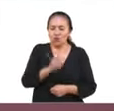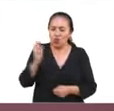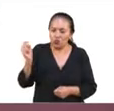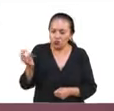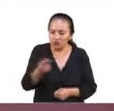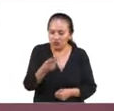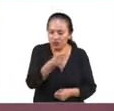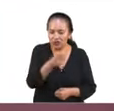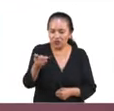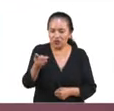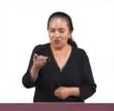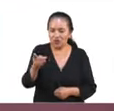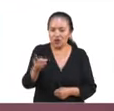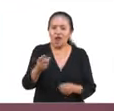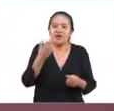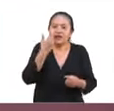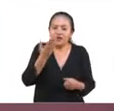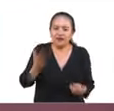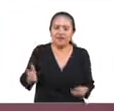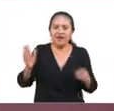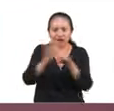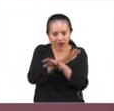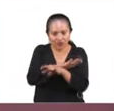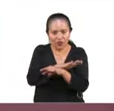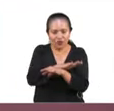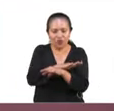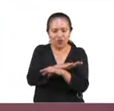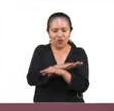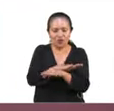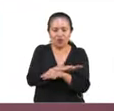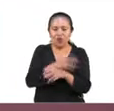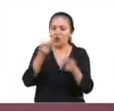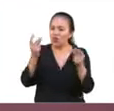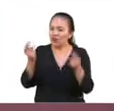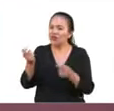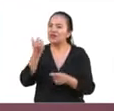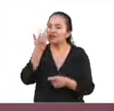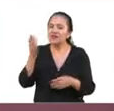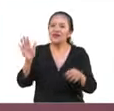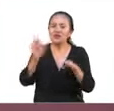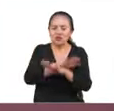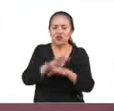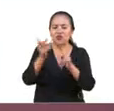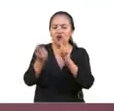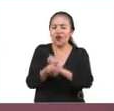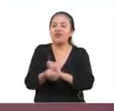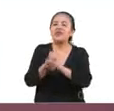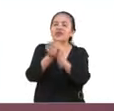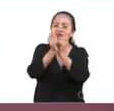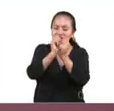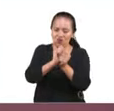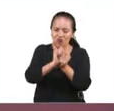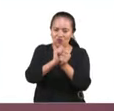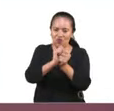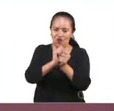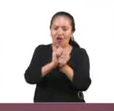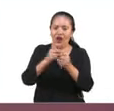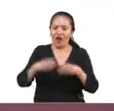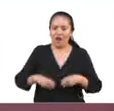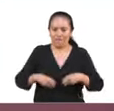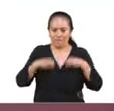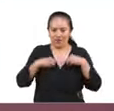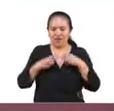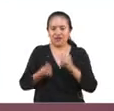son promotoras del cambio, ustedes son la transformación, la vida de la